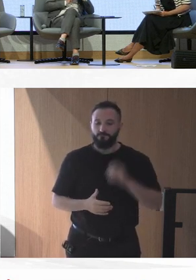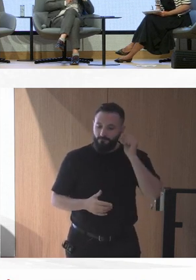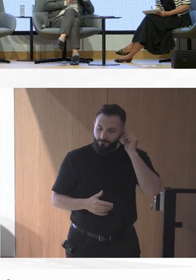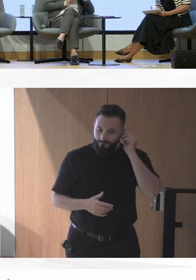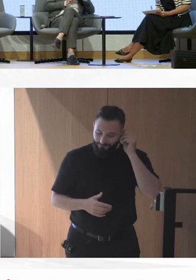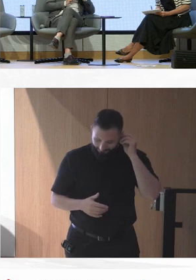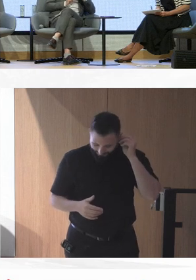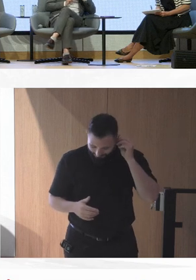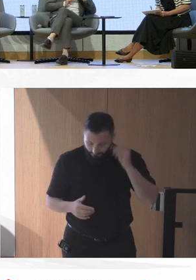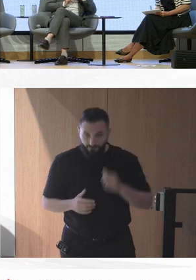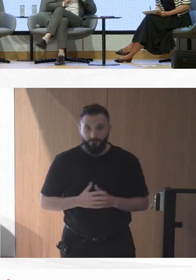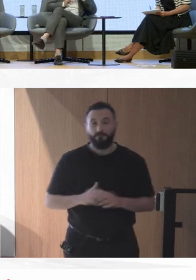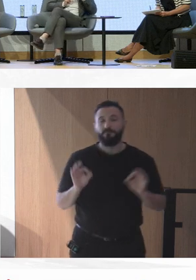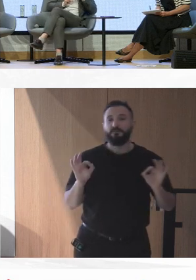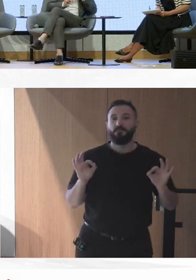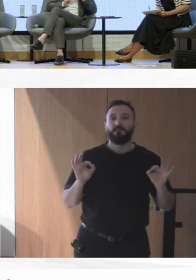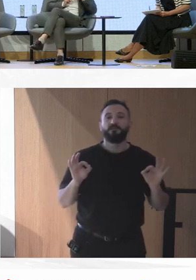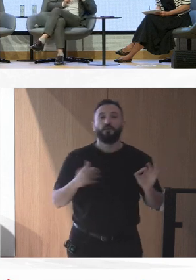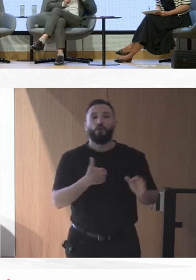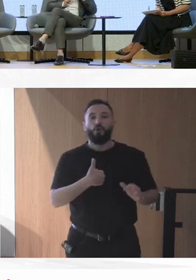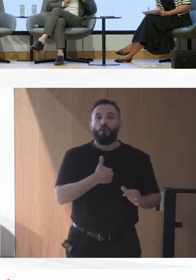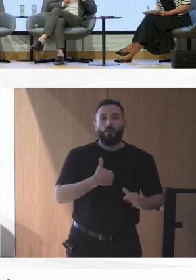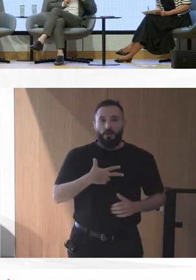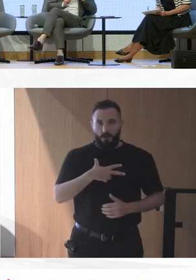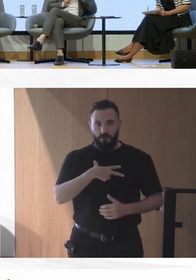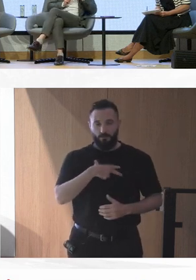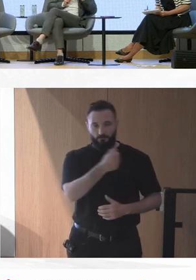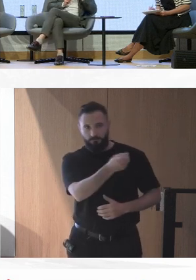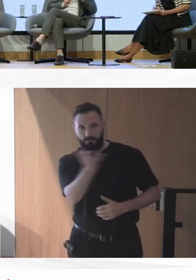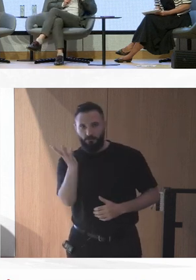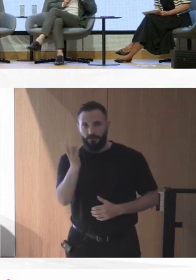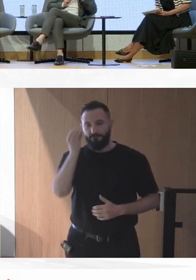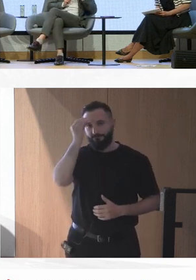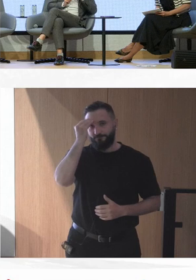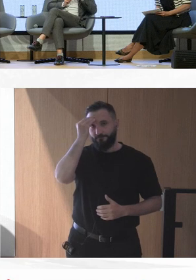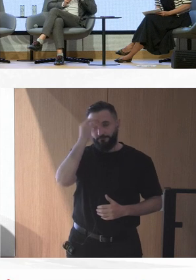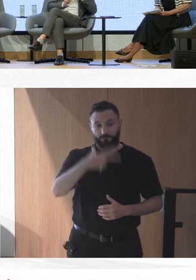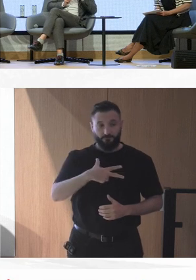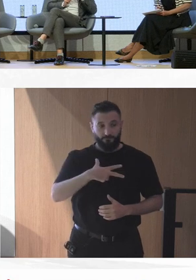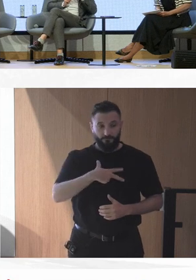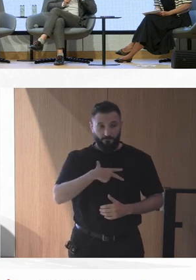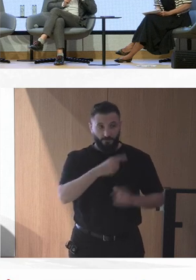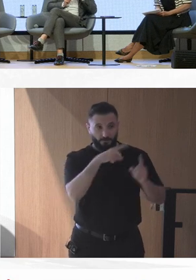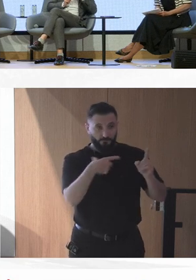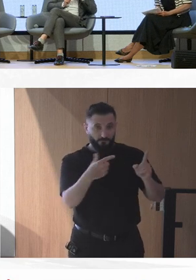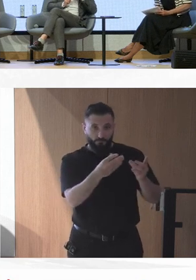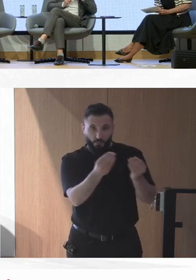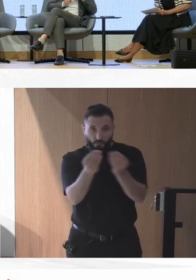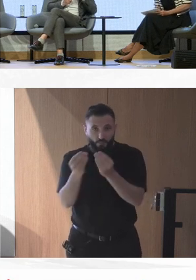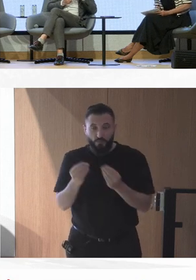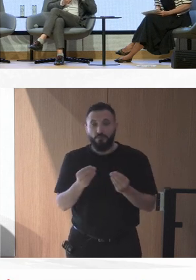Sobre todo en lo que tiene que ver con el papel de los abogados. Yo creo que para muchos abogados el